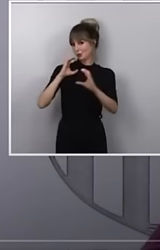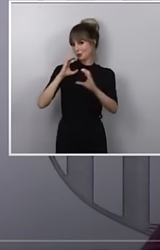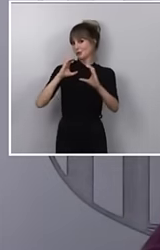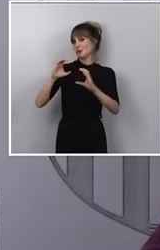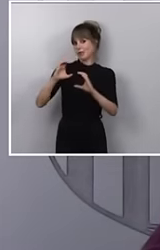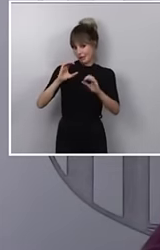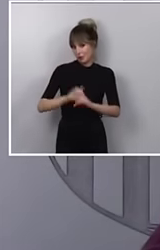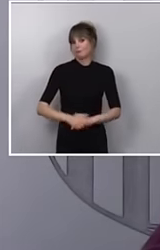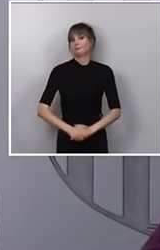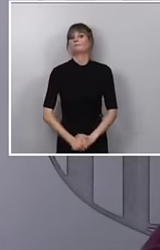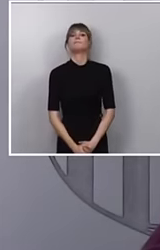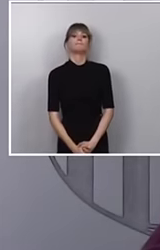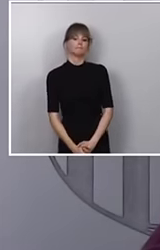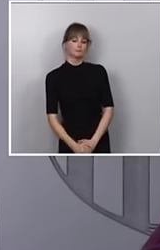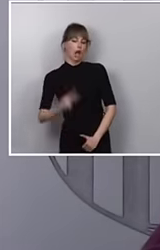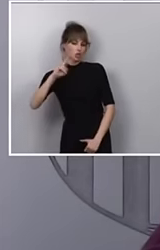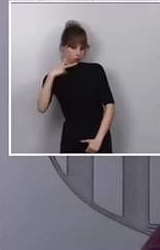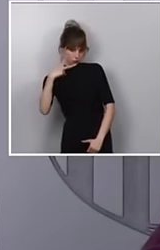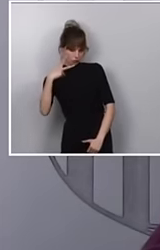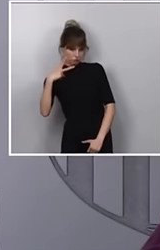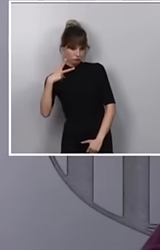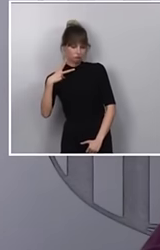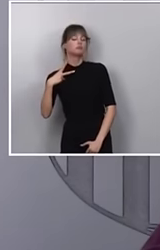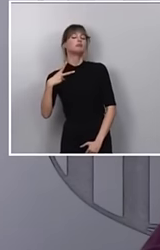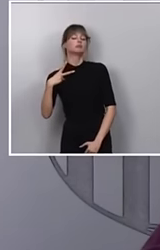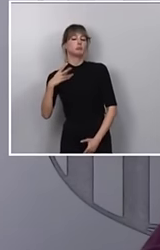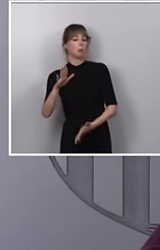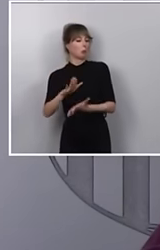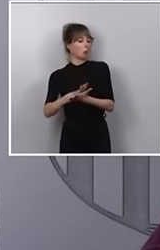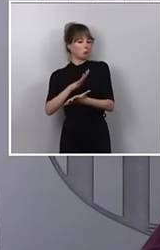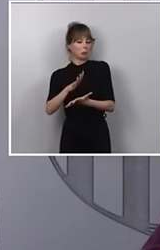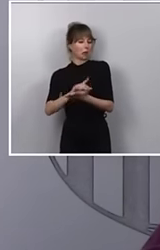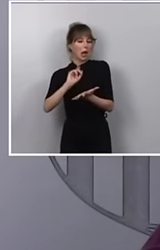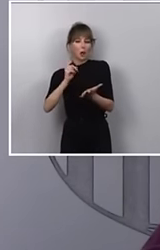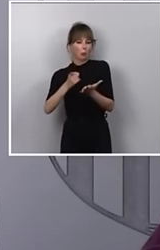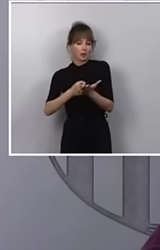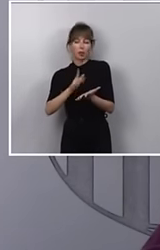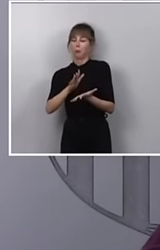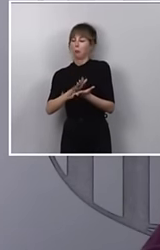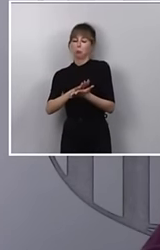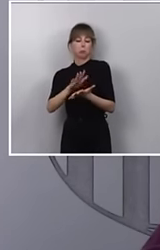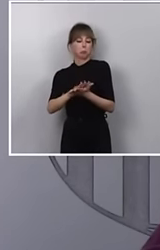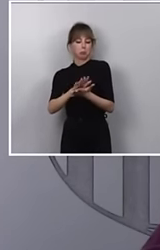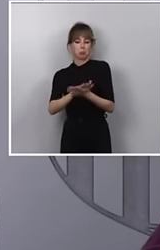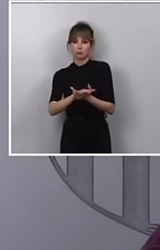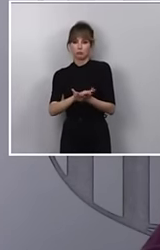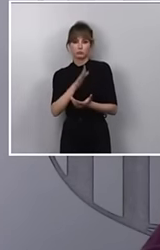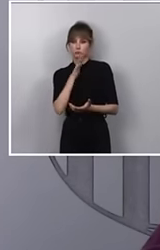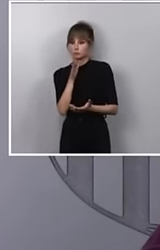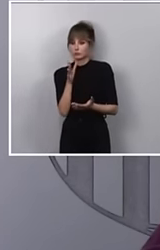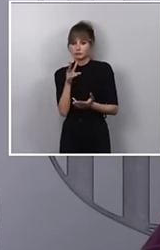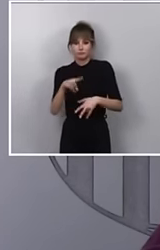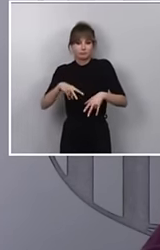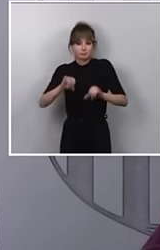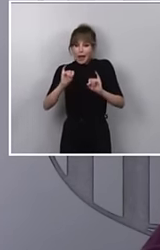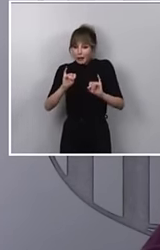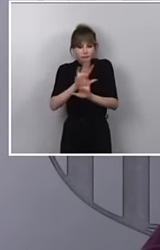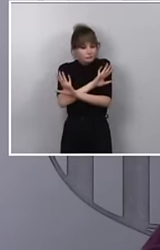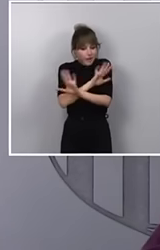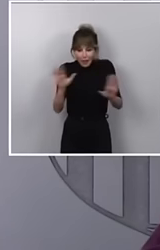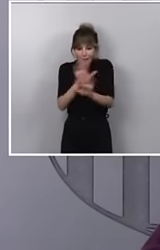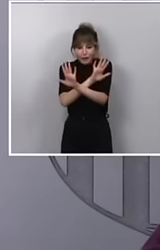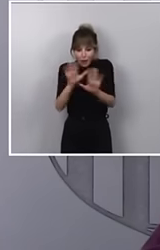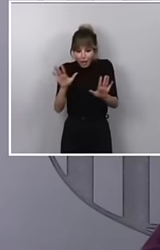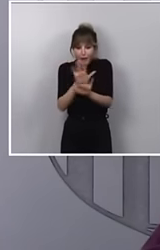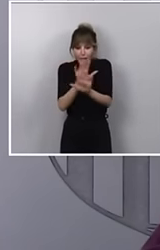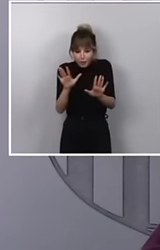justicia. Y en segundo lugar, absoluta tranquilidad. Porque sabemos que aquí no hay nada. Nada de